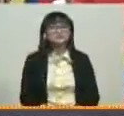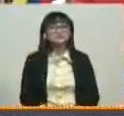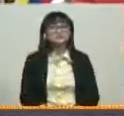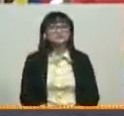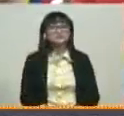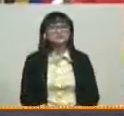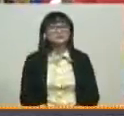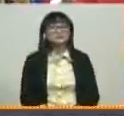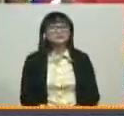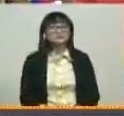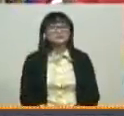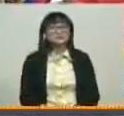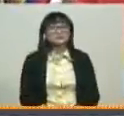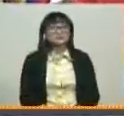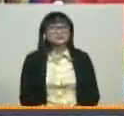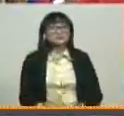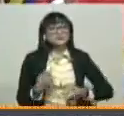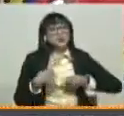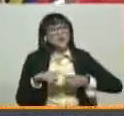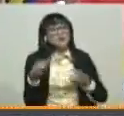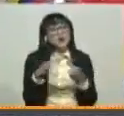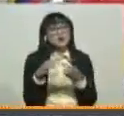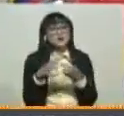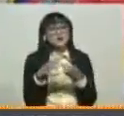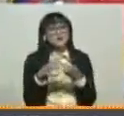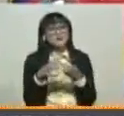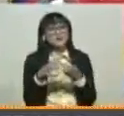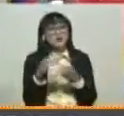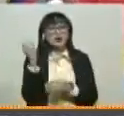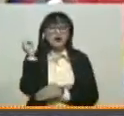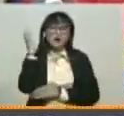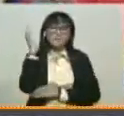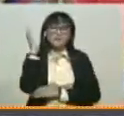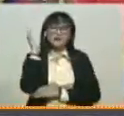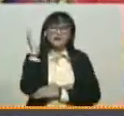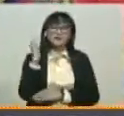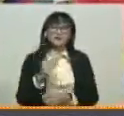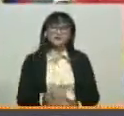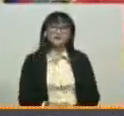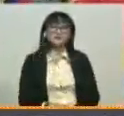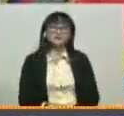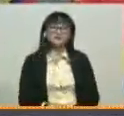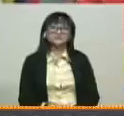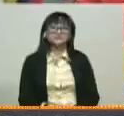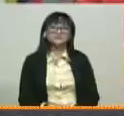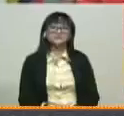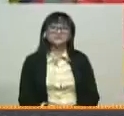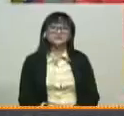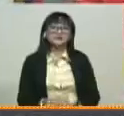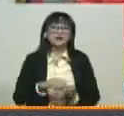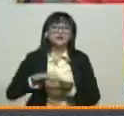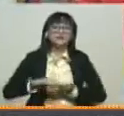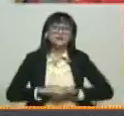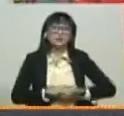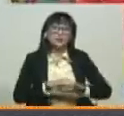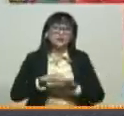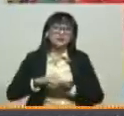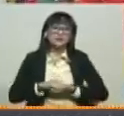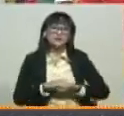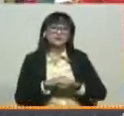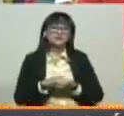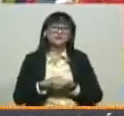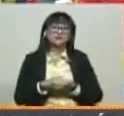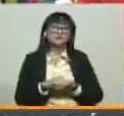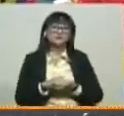venía hablando con Pedro Carreño y el equipo del comando de campaña en Trujillo.